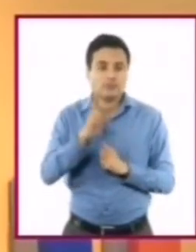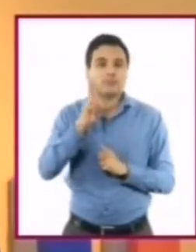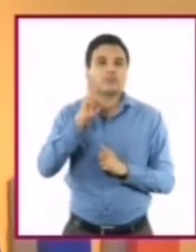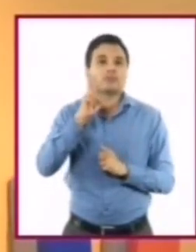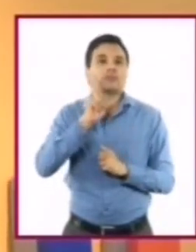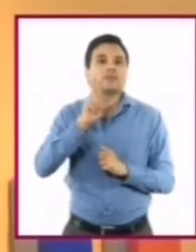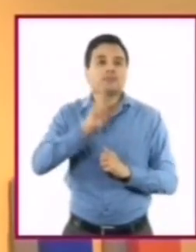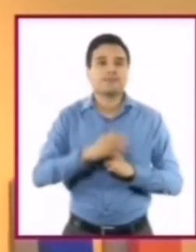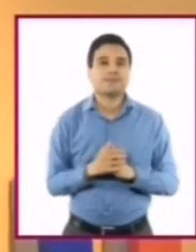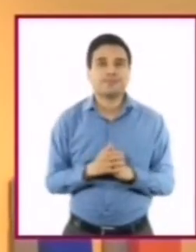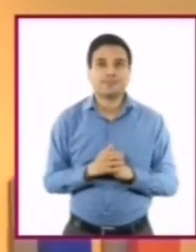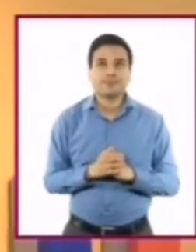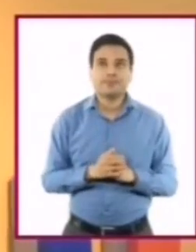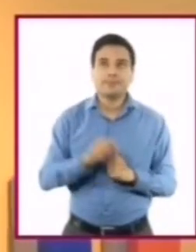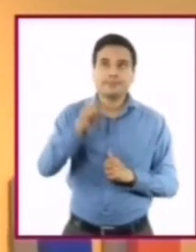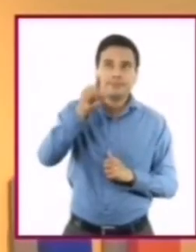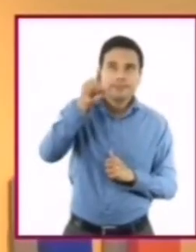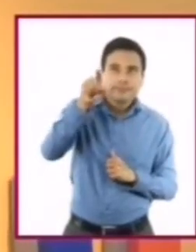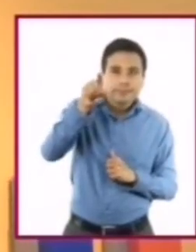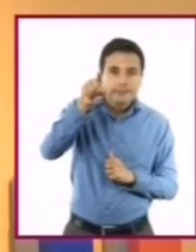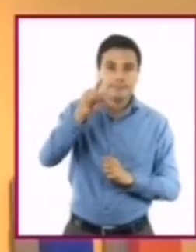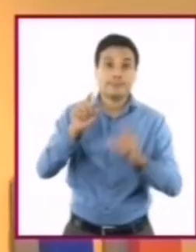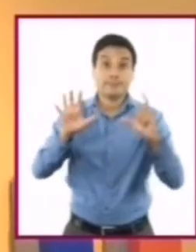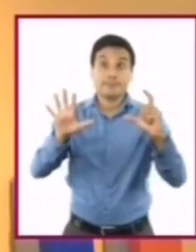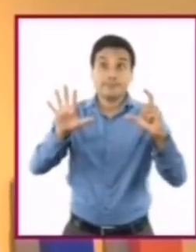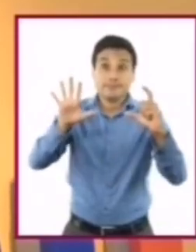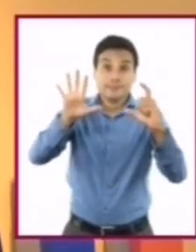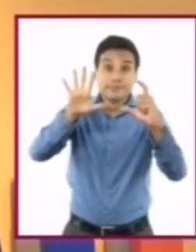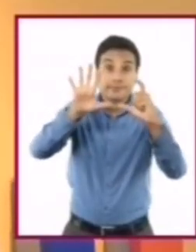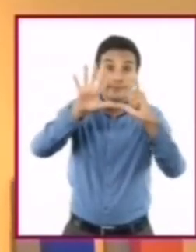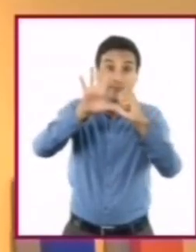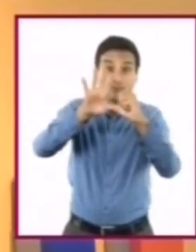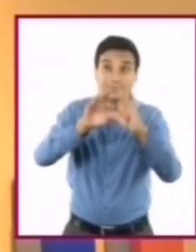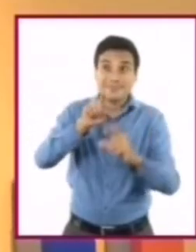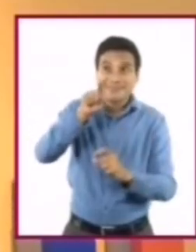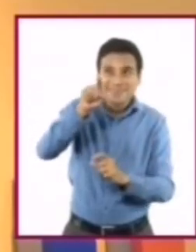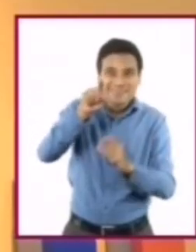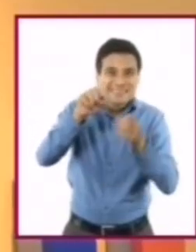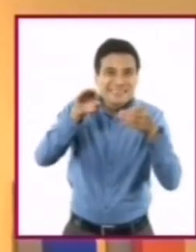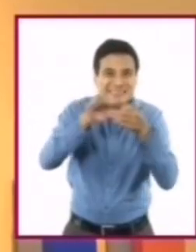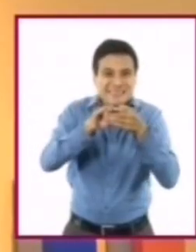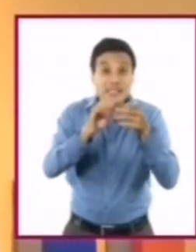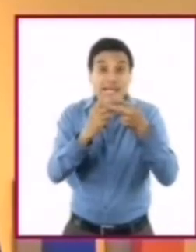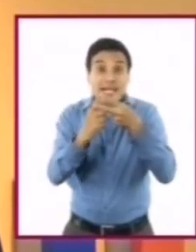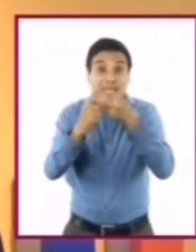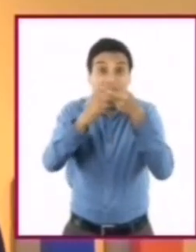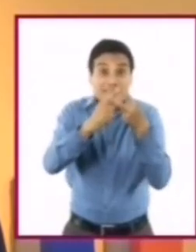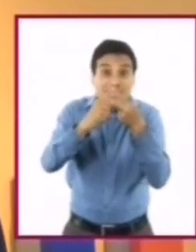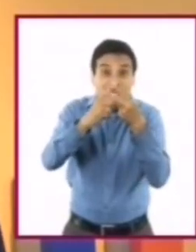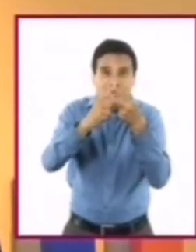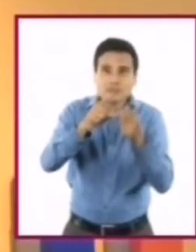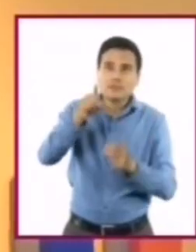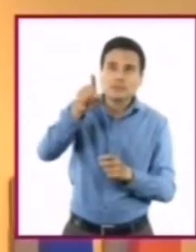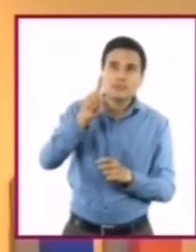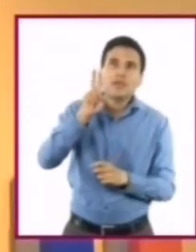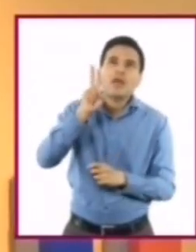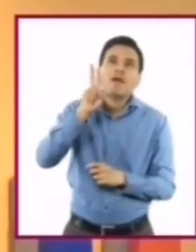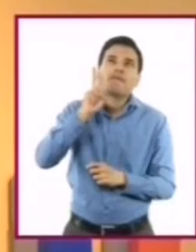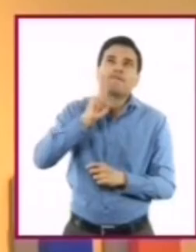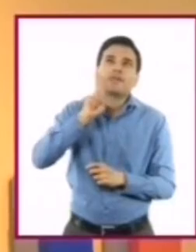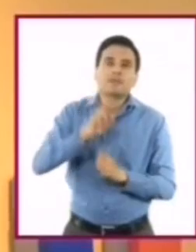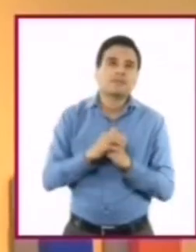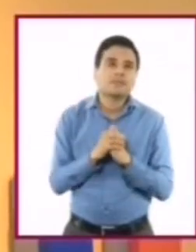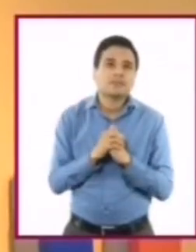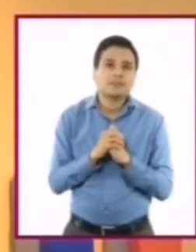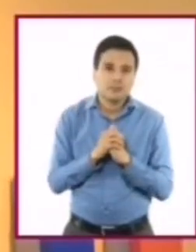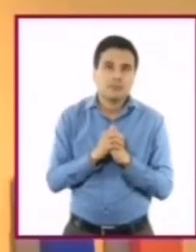al lugar del cielo en el que se produciera el eclipse debería de ser distinta de la posición en un momento